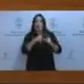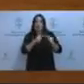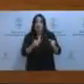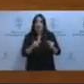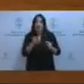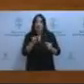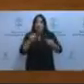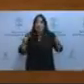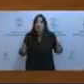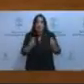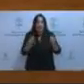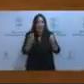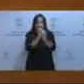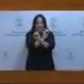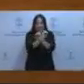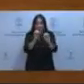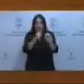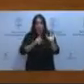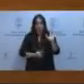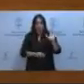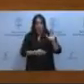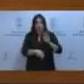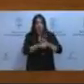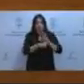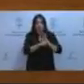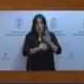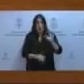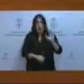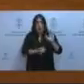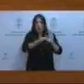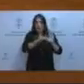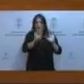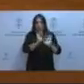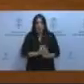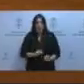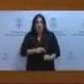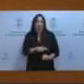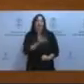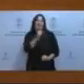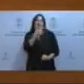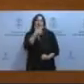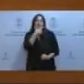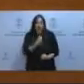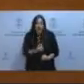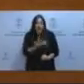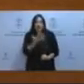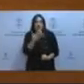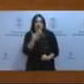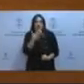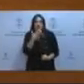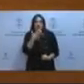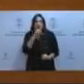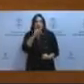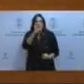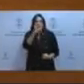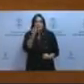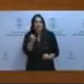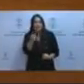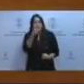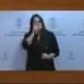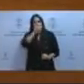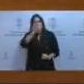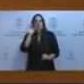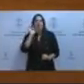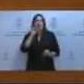mejora. Estamos ahí y no tenemos visos de salir. Esto es fácil de entender cuando uno se va al SITA y solamente en el año 2015